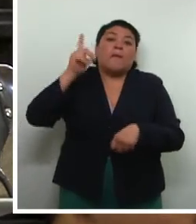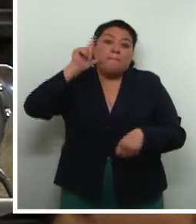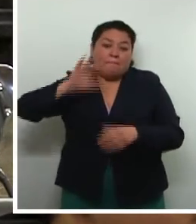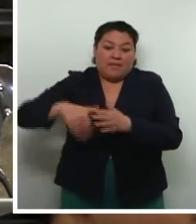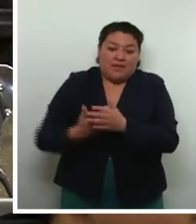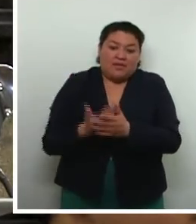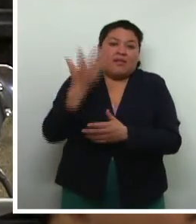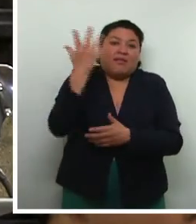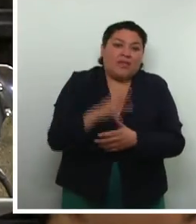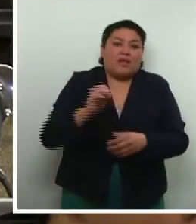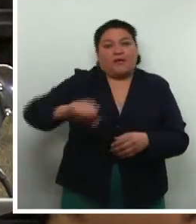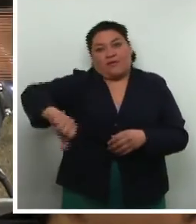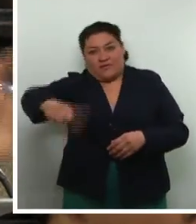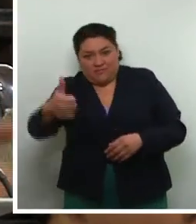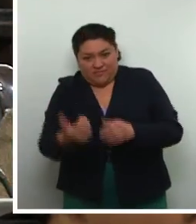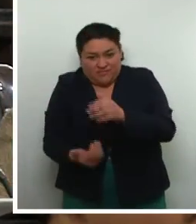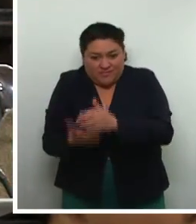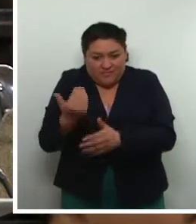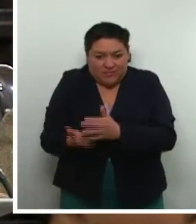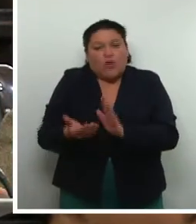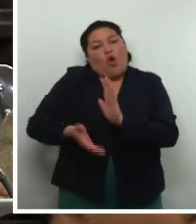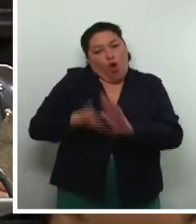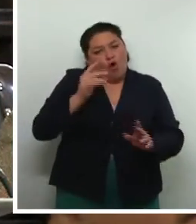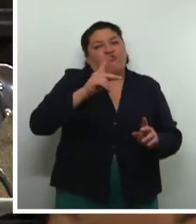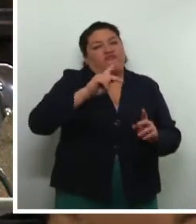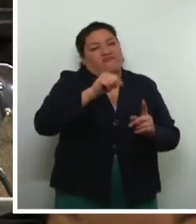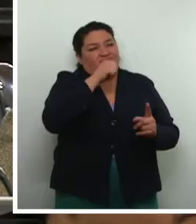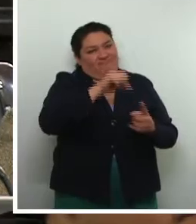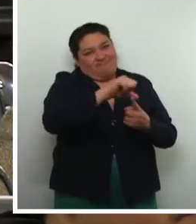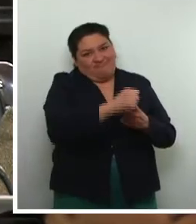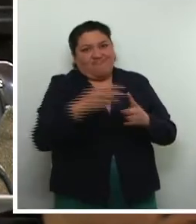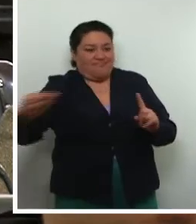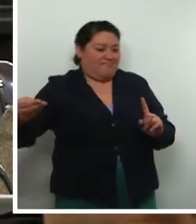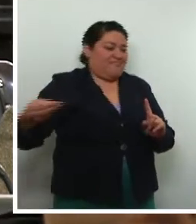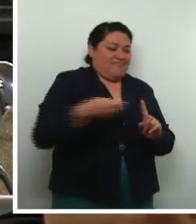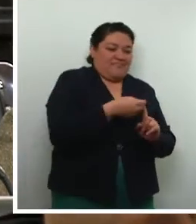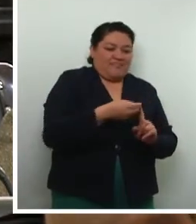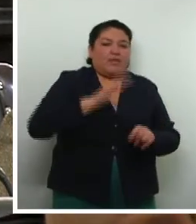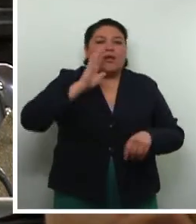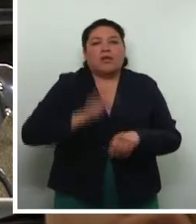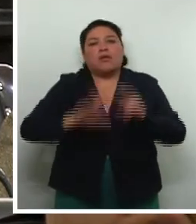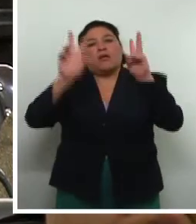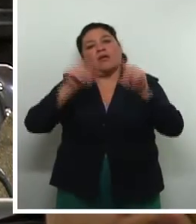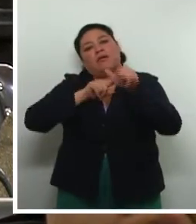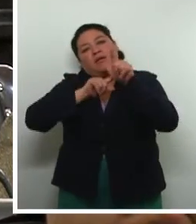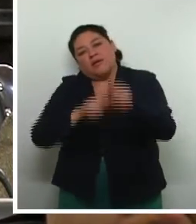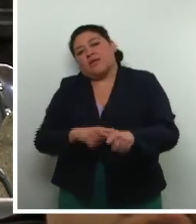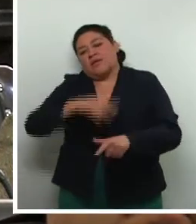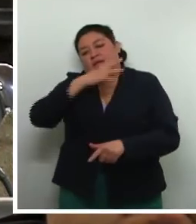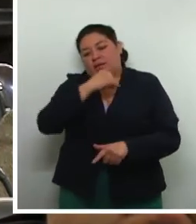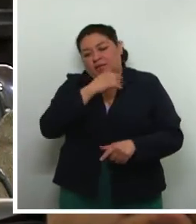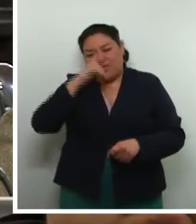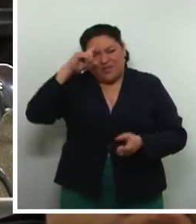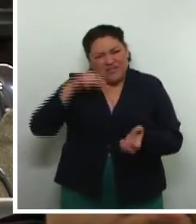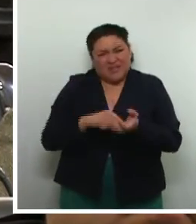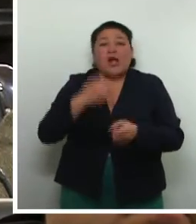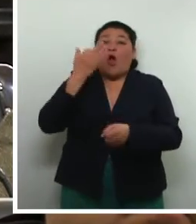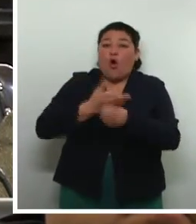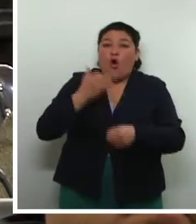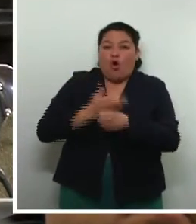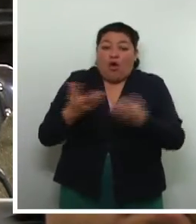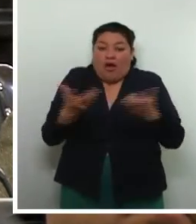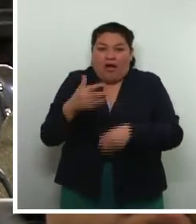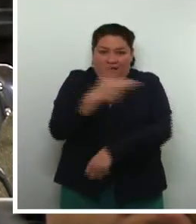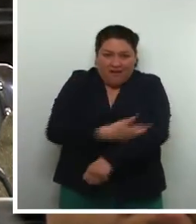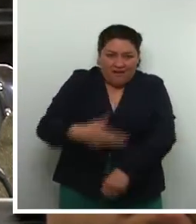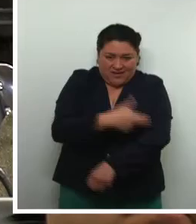que se instale el pleno, se regrese a comisiones. Y entonces no podamos avanzar aquí en la discusión. Yo creo que el ejercicio de lo que hemos hecho